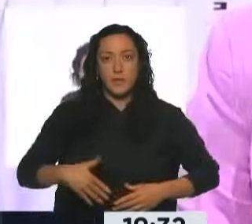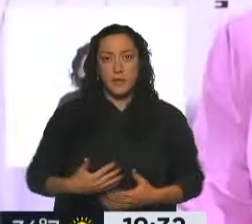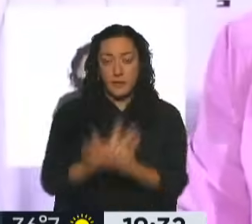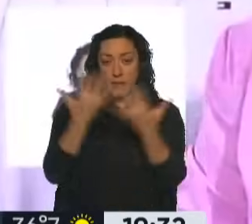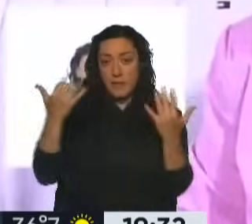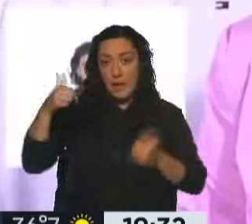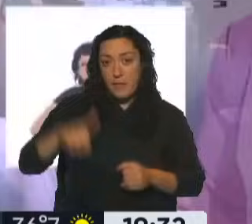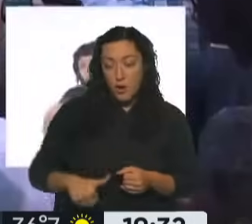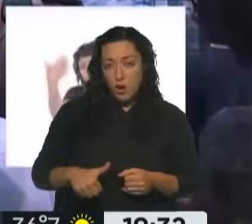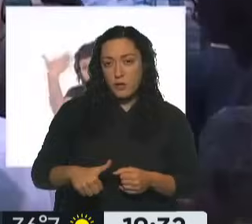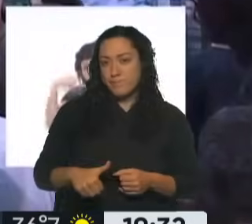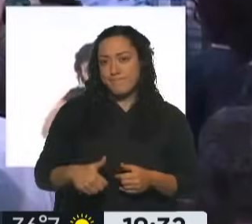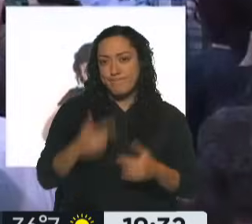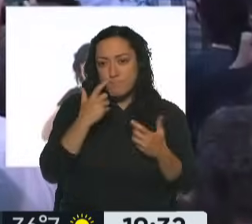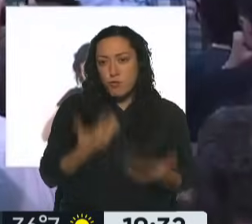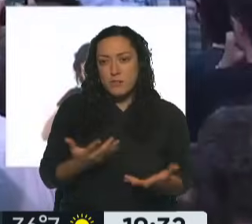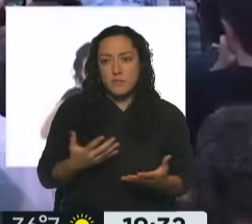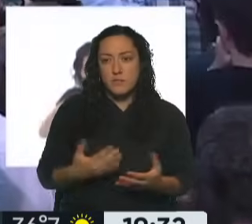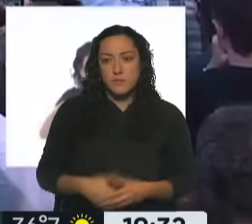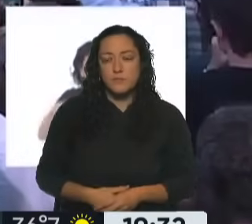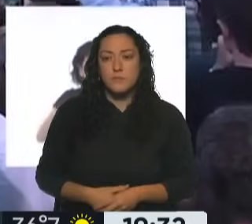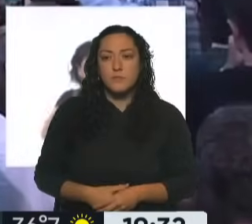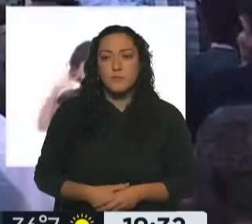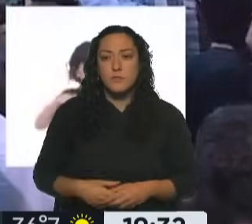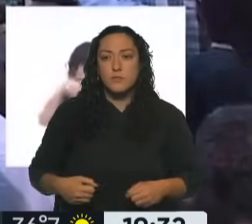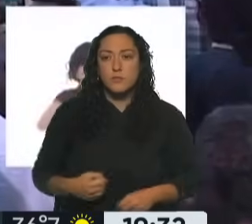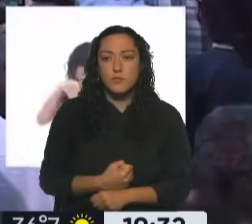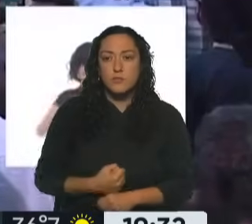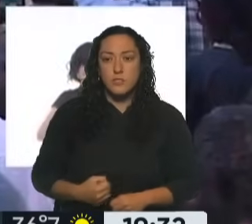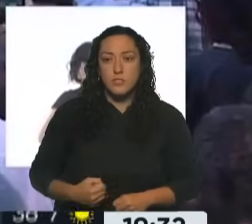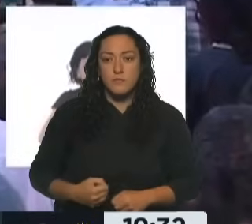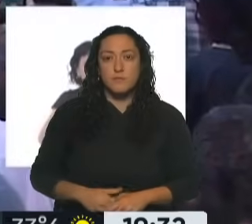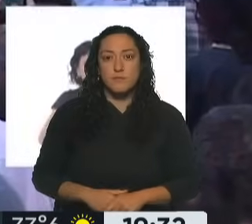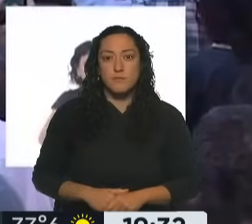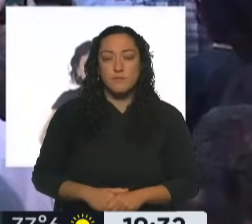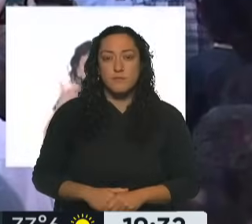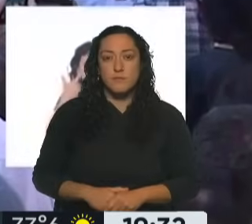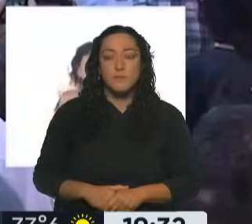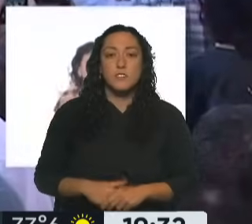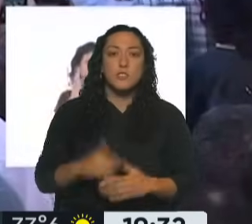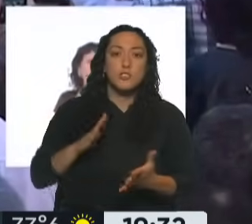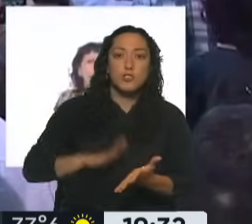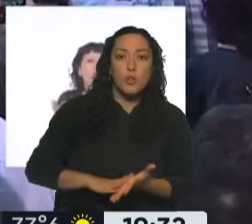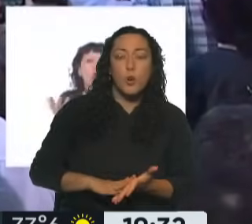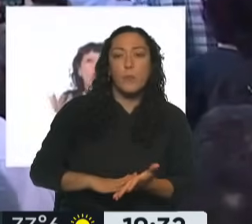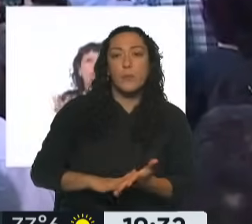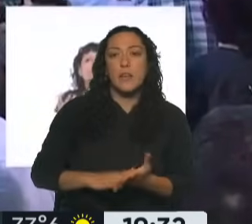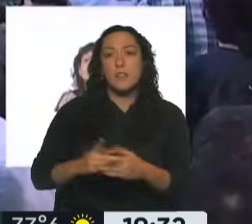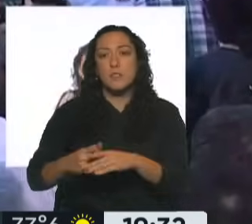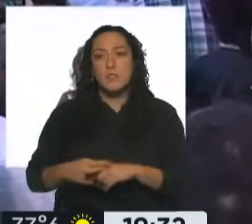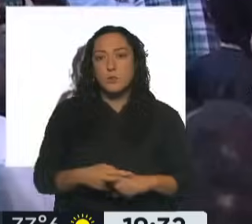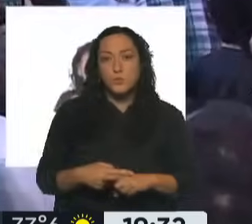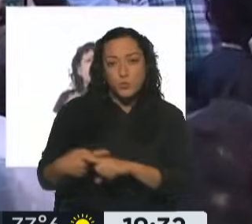hoy ratifica una cosa frente a tanta